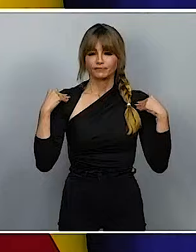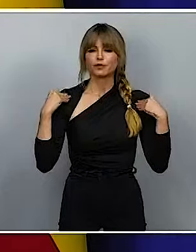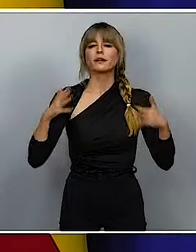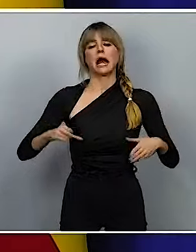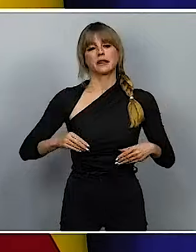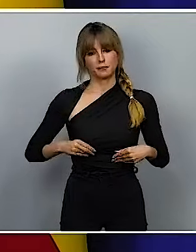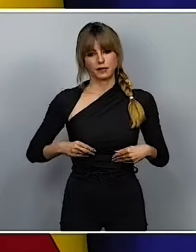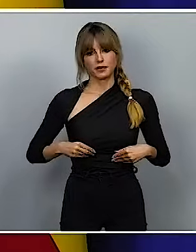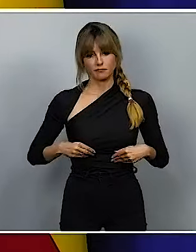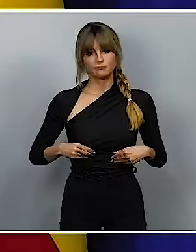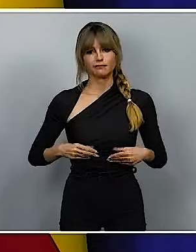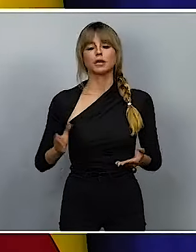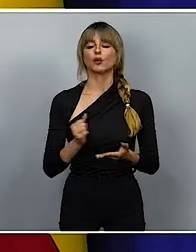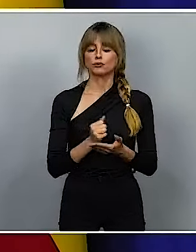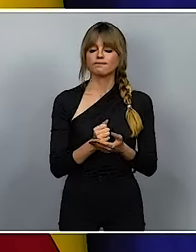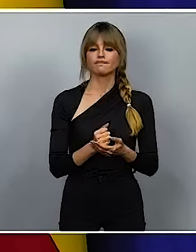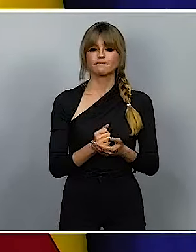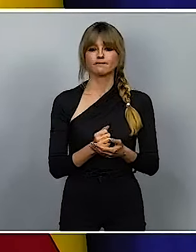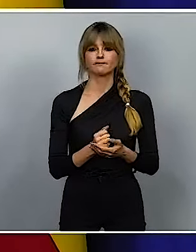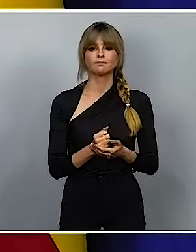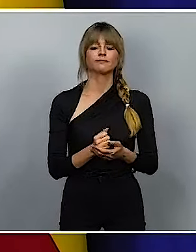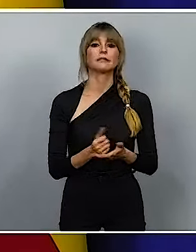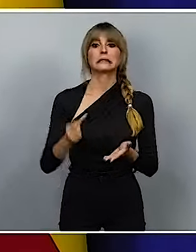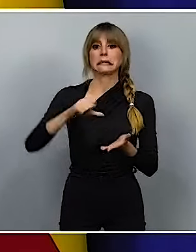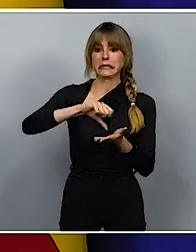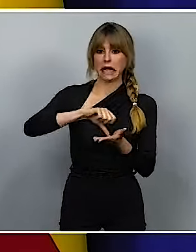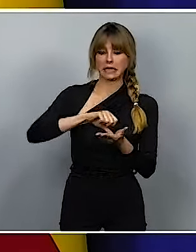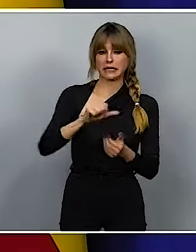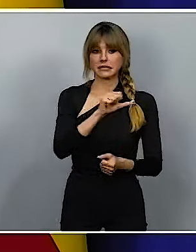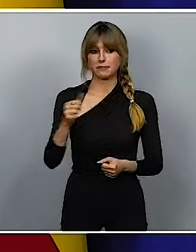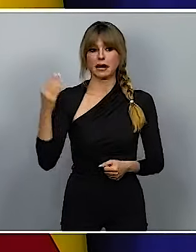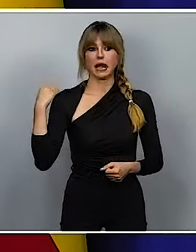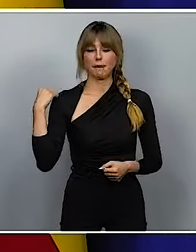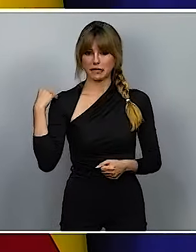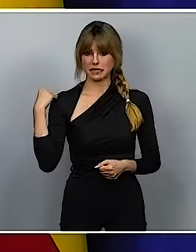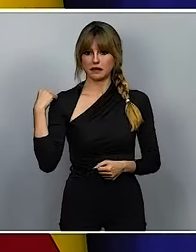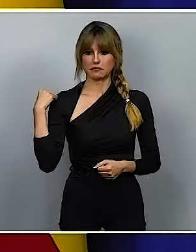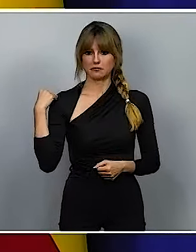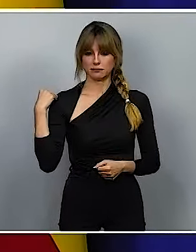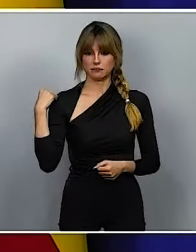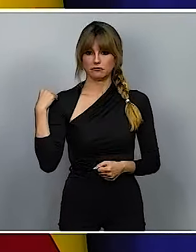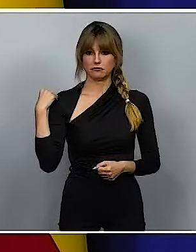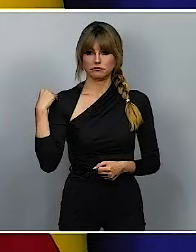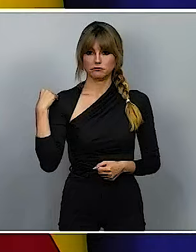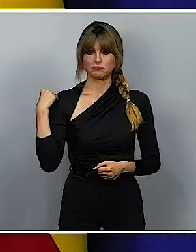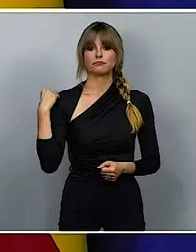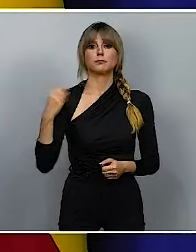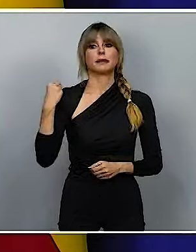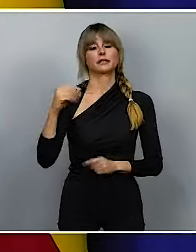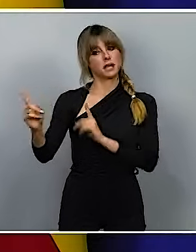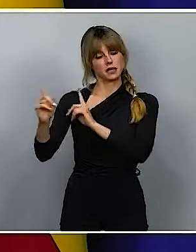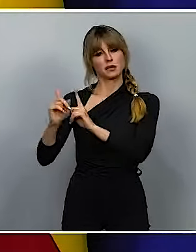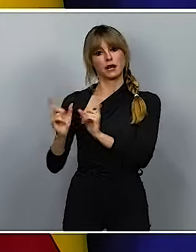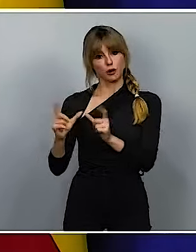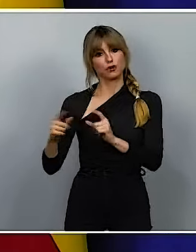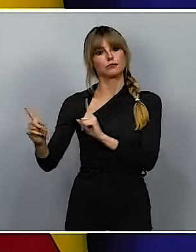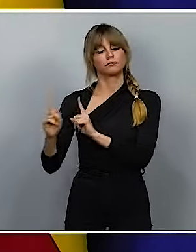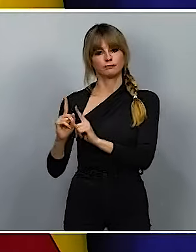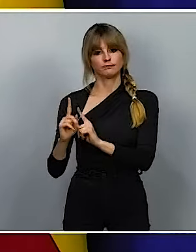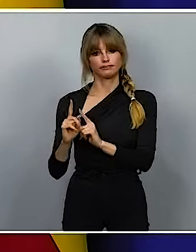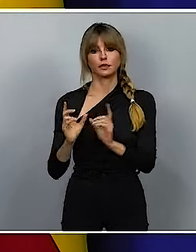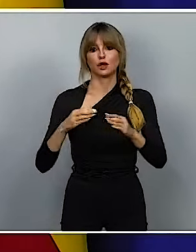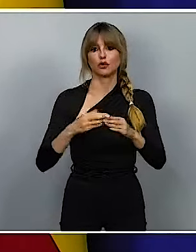actores regionales incluyendo por supuesto a Irán tuve un encuentro la semana pasada con mi nuevo homólogo iraní sus grupos afines